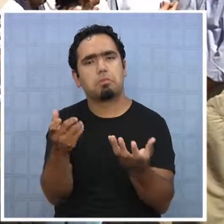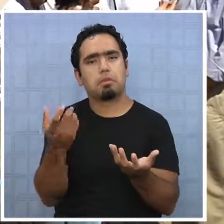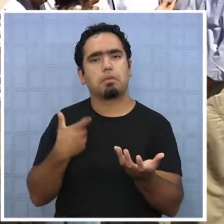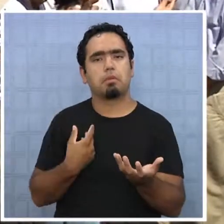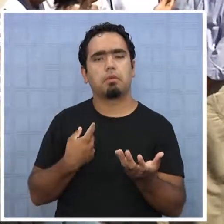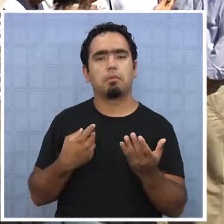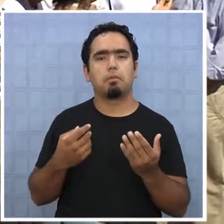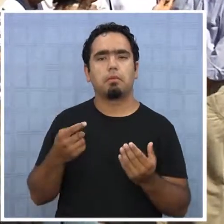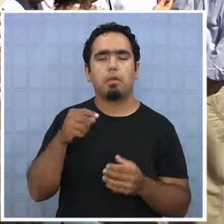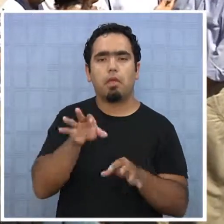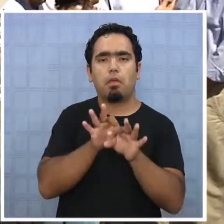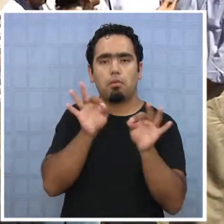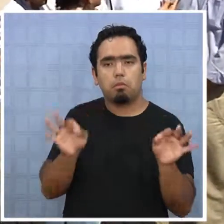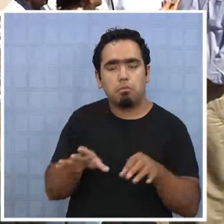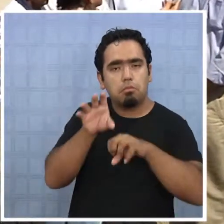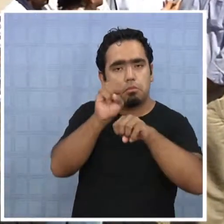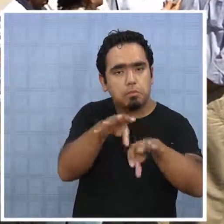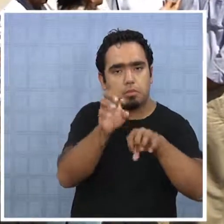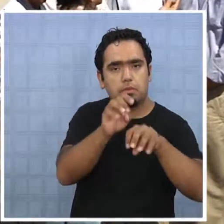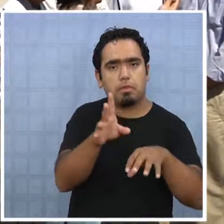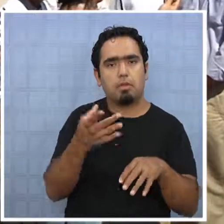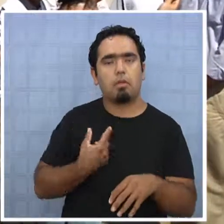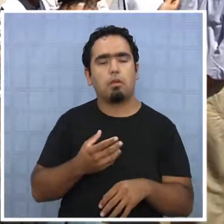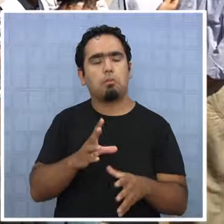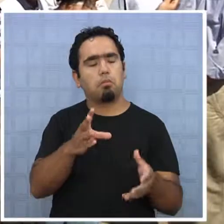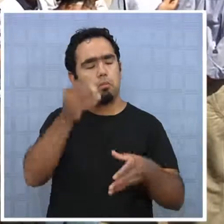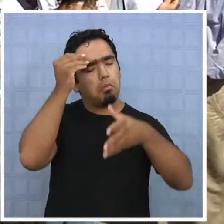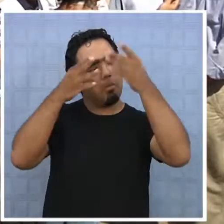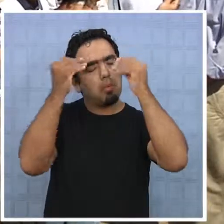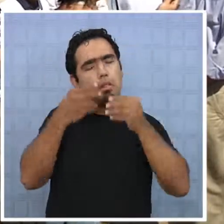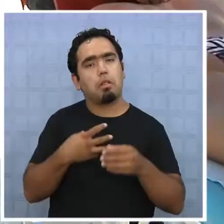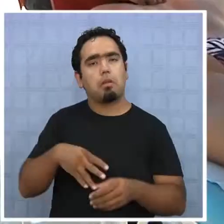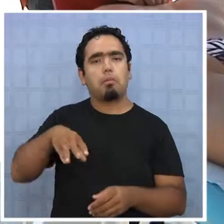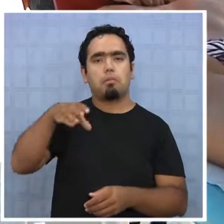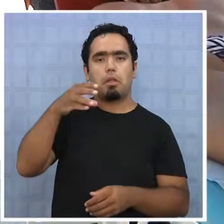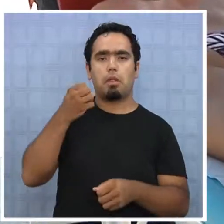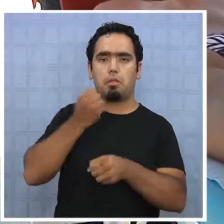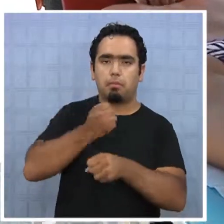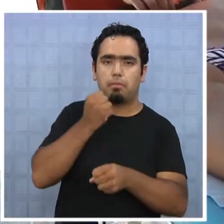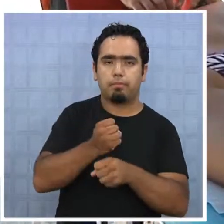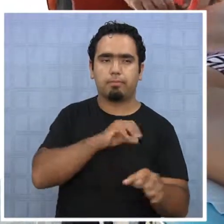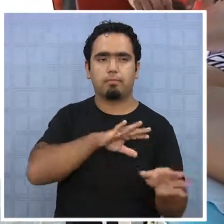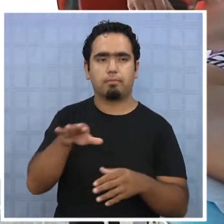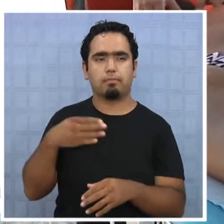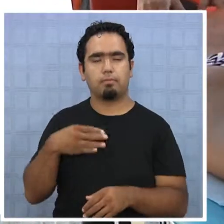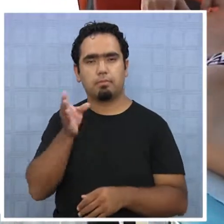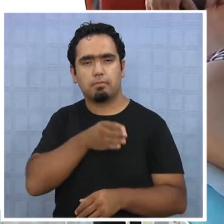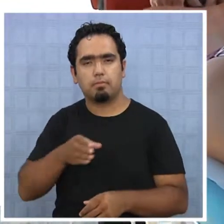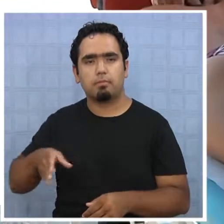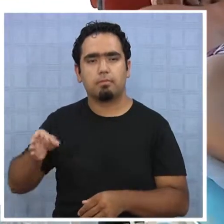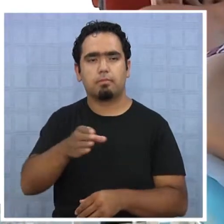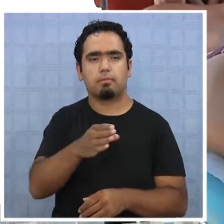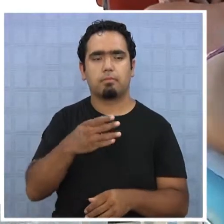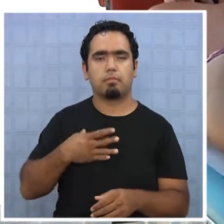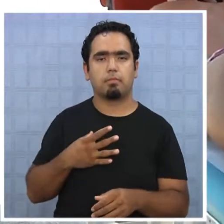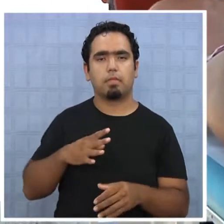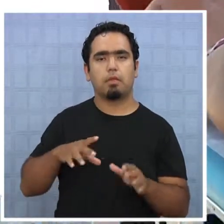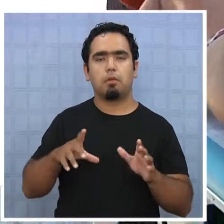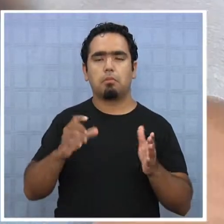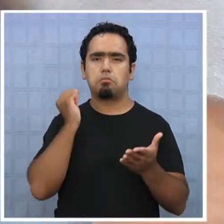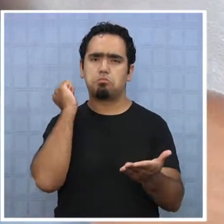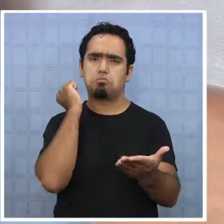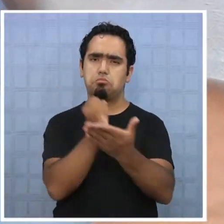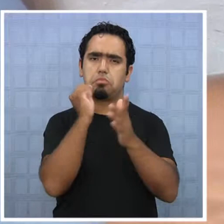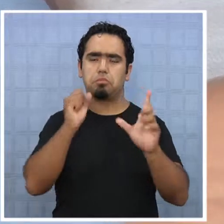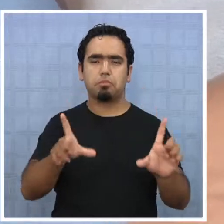masaje, educar a estas personas para entregarles una herramienta de trabajo. Los participantes de esta capacitación, que los acredita